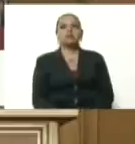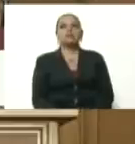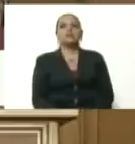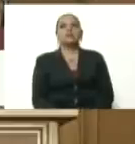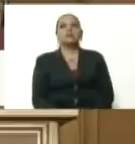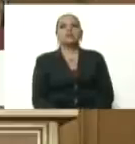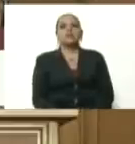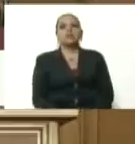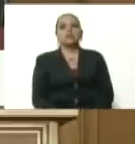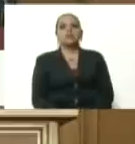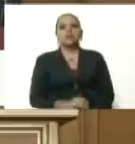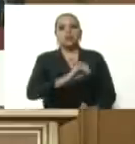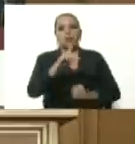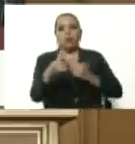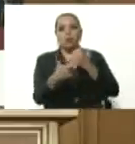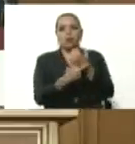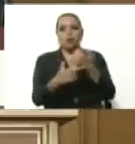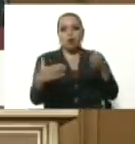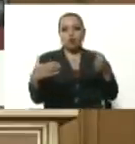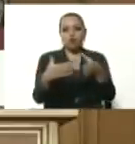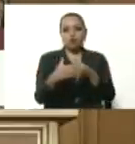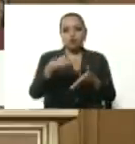Juan Guaidó y el G5 no tienen ya